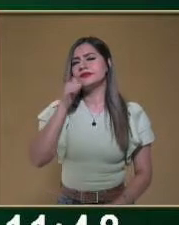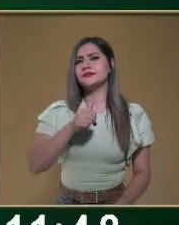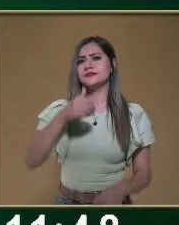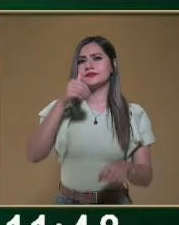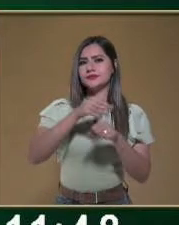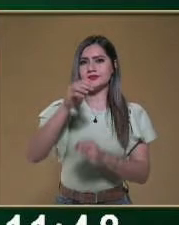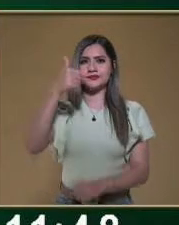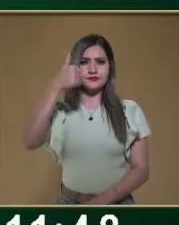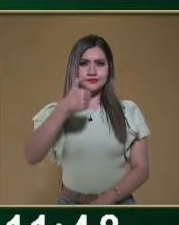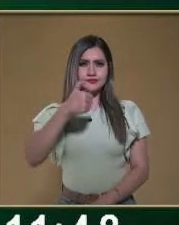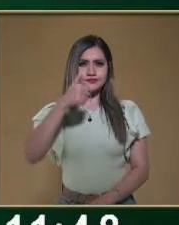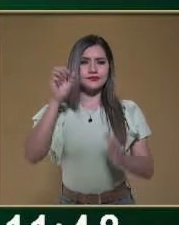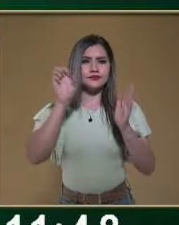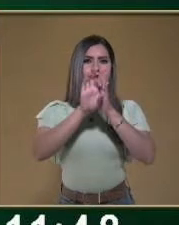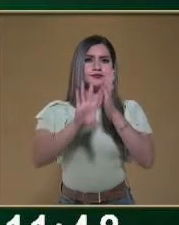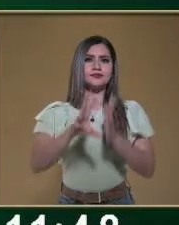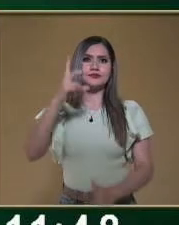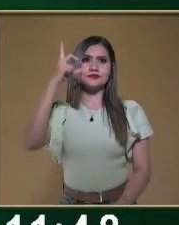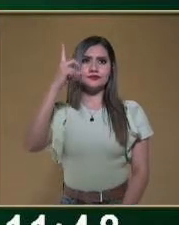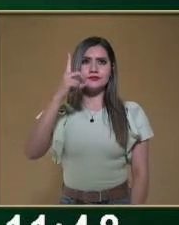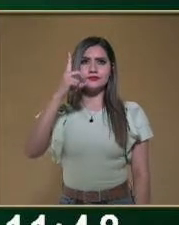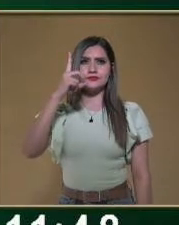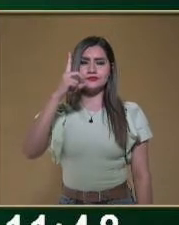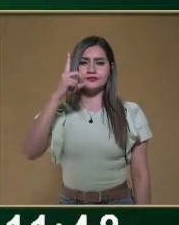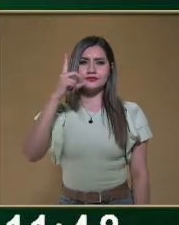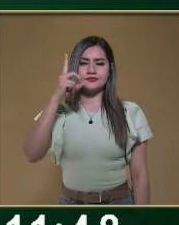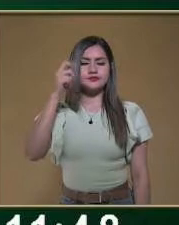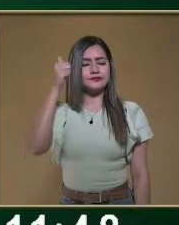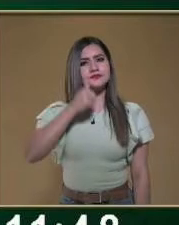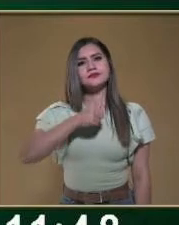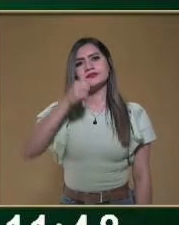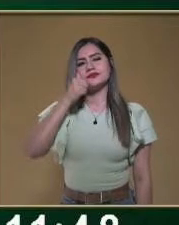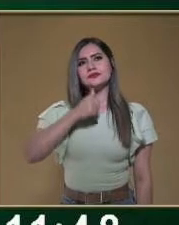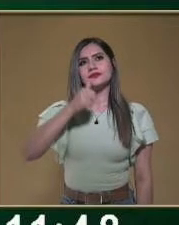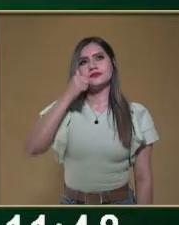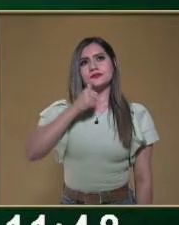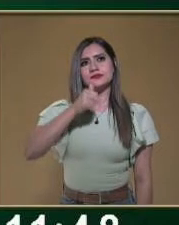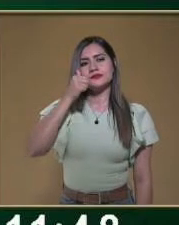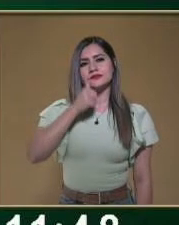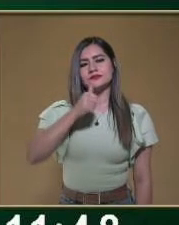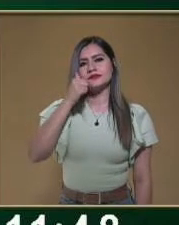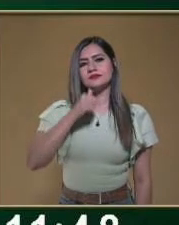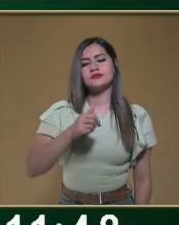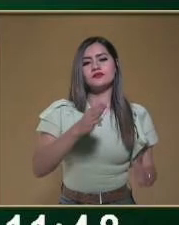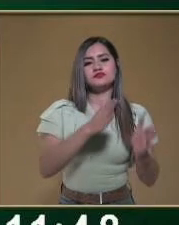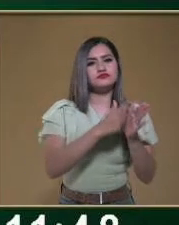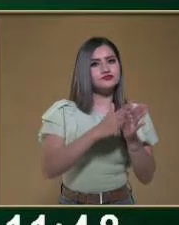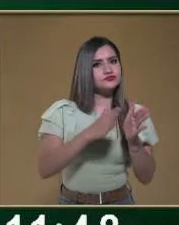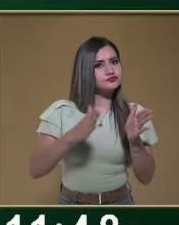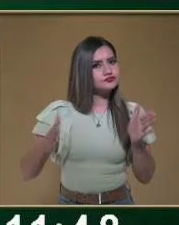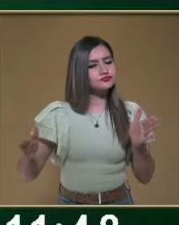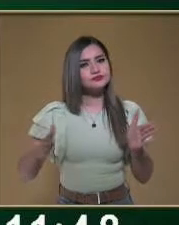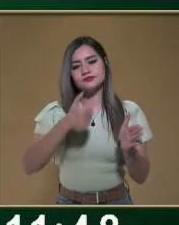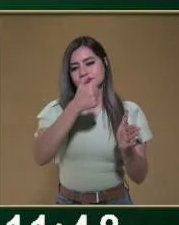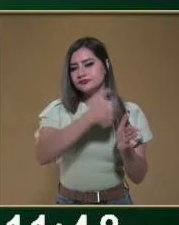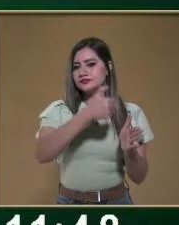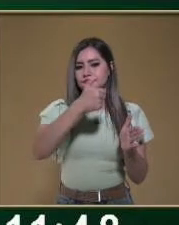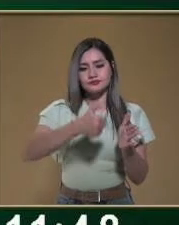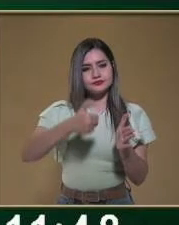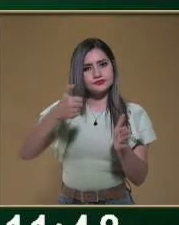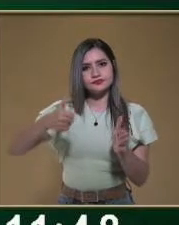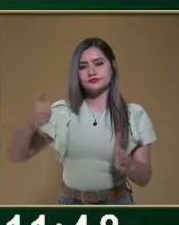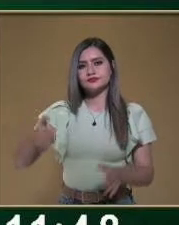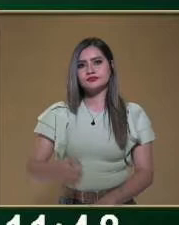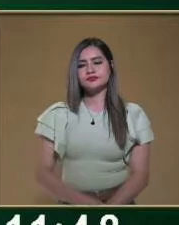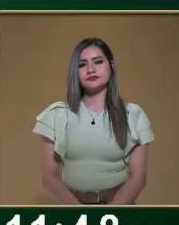sea, las decenas. Sí, las decenas siempre, en toda esa fila, sigue siendo 6, 6, 6.